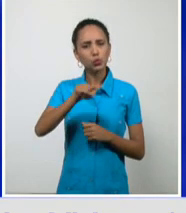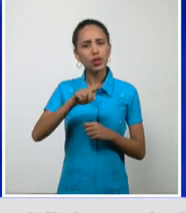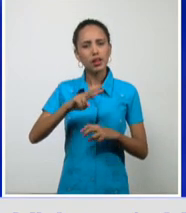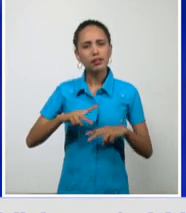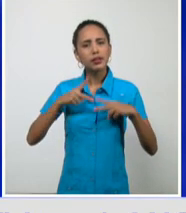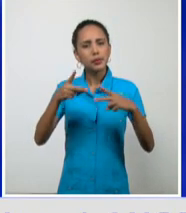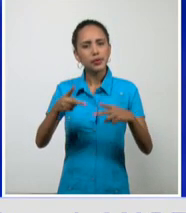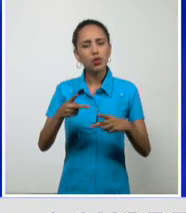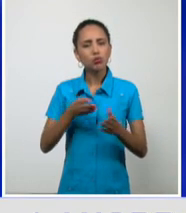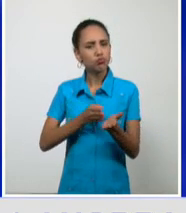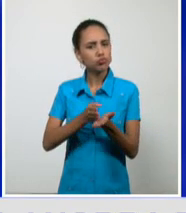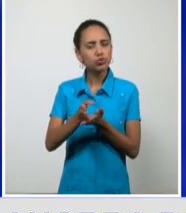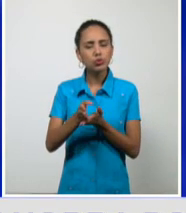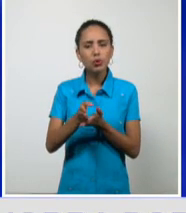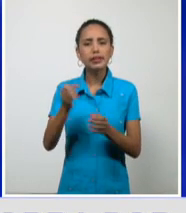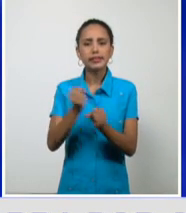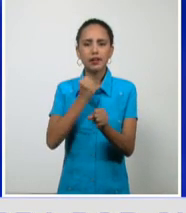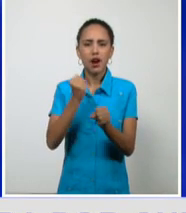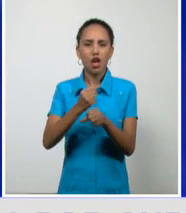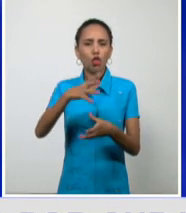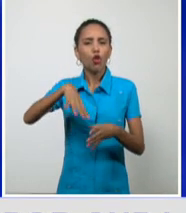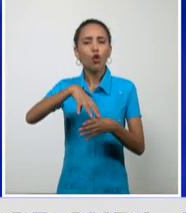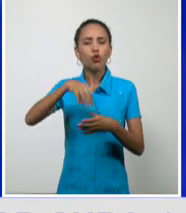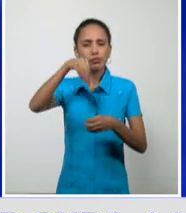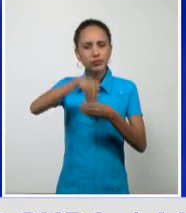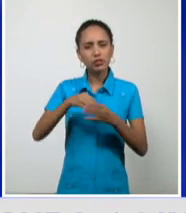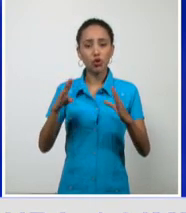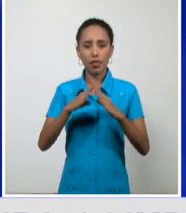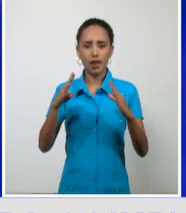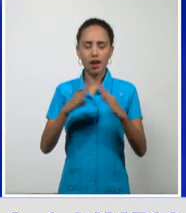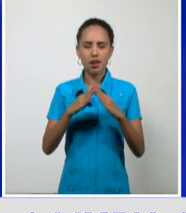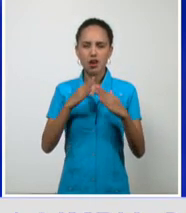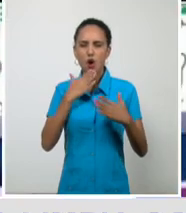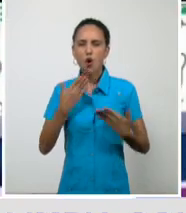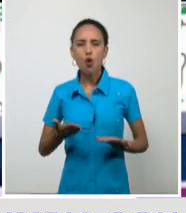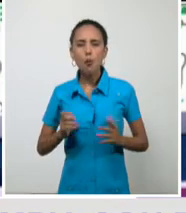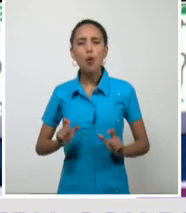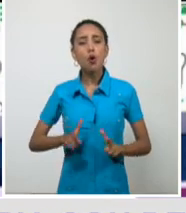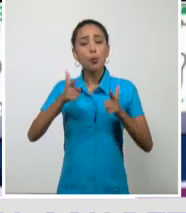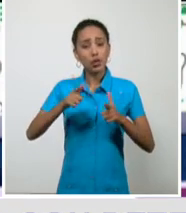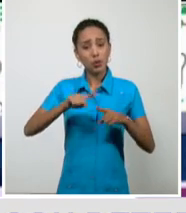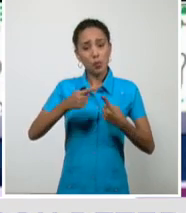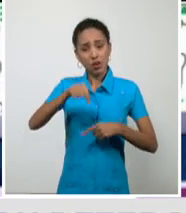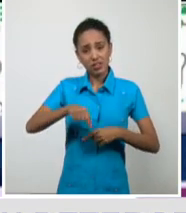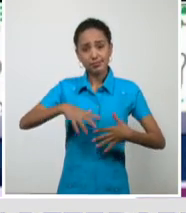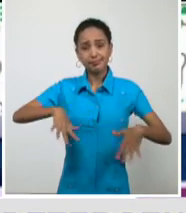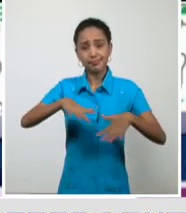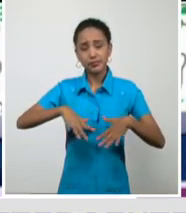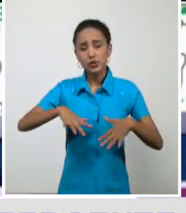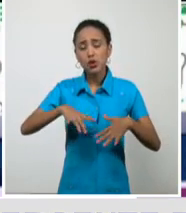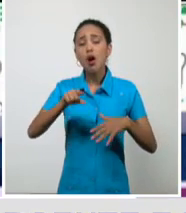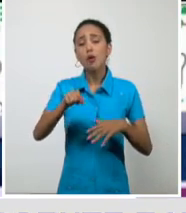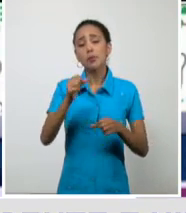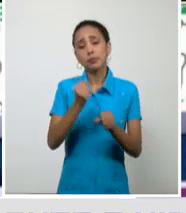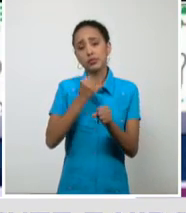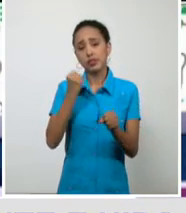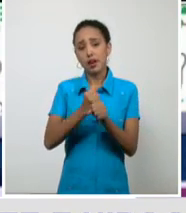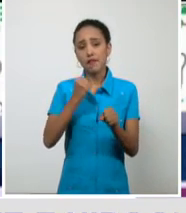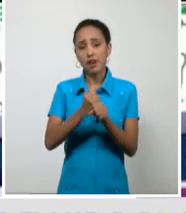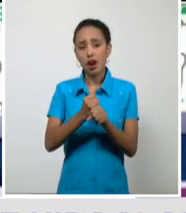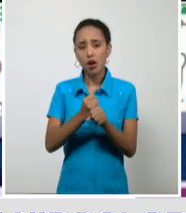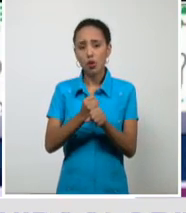continúan trabajando, pero desde casa. ¿Cómo han asumido precisamente en medio de este escenario la labor? Además o